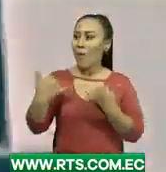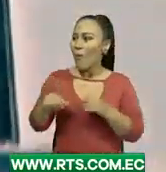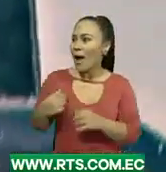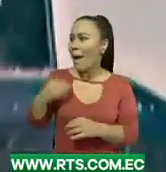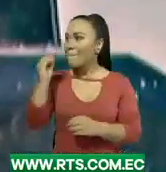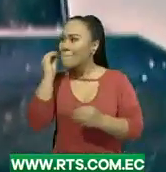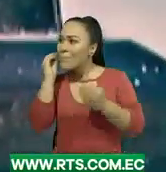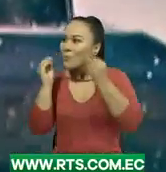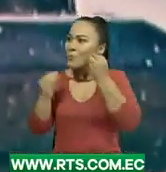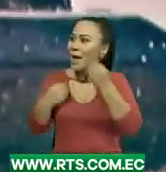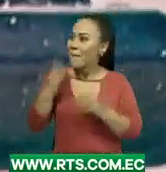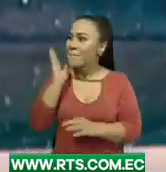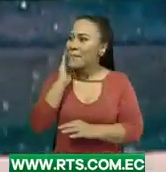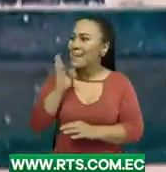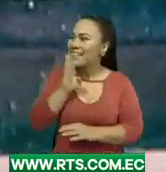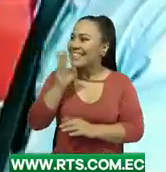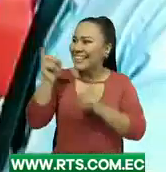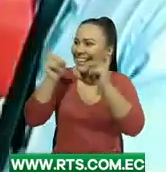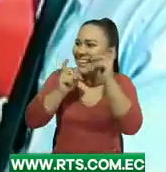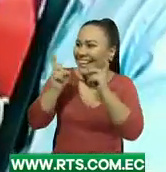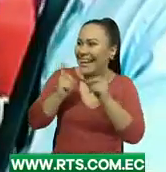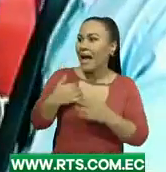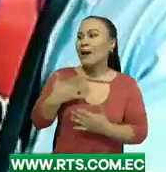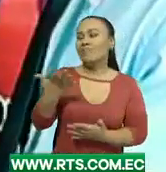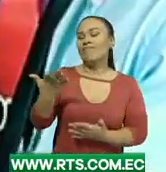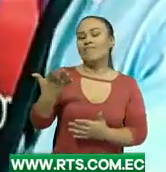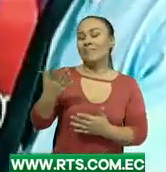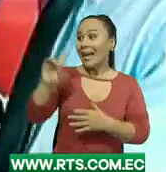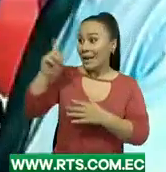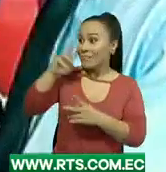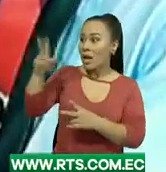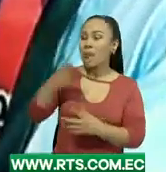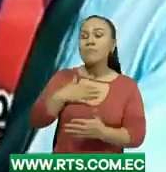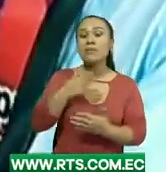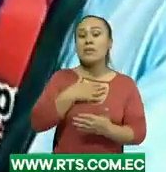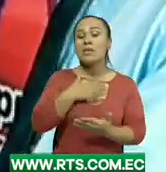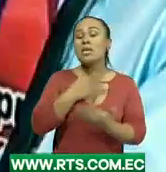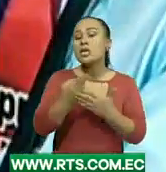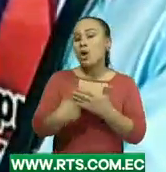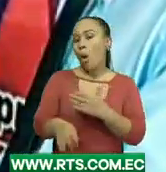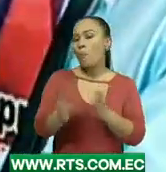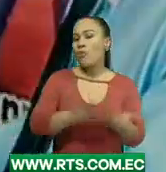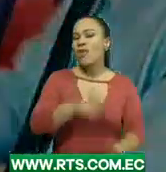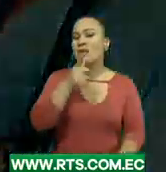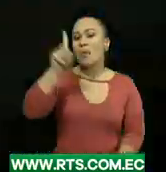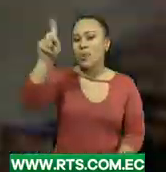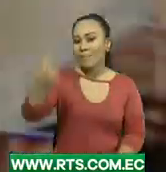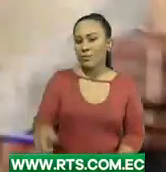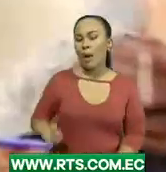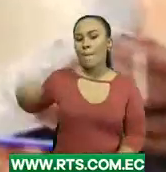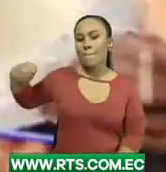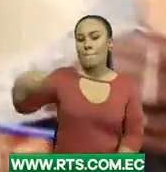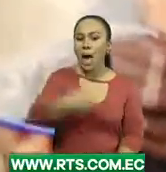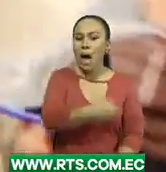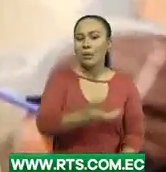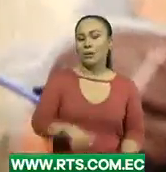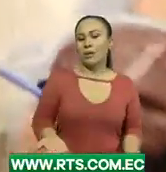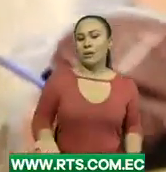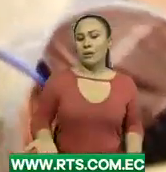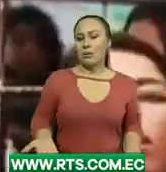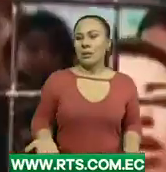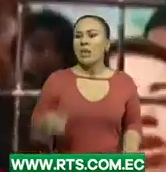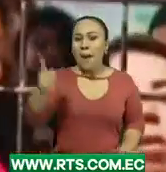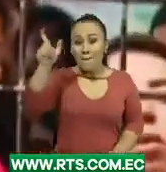hacía reír, le hacía jueguito, le hacía coquilla. Entonces, todas esas son las faltas que le hace a mi señora, a su hijo. Luego de los hechos ocurridos el